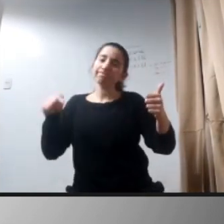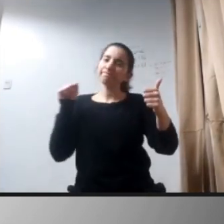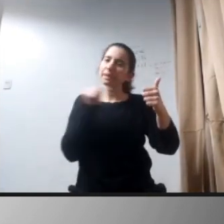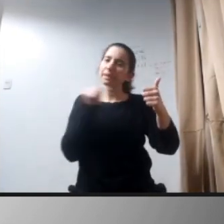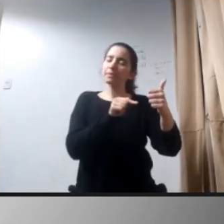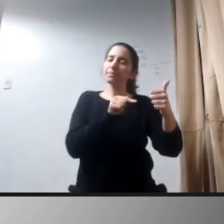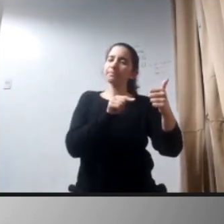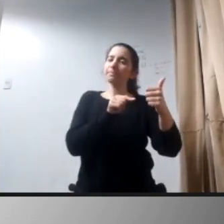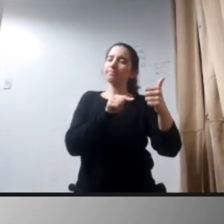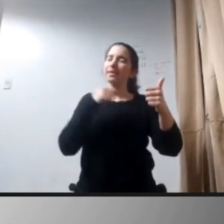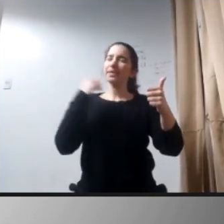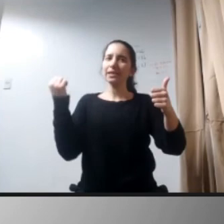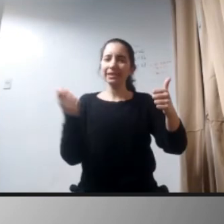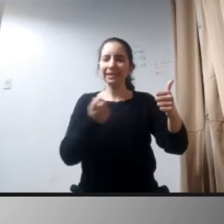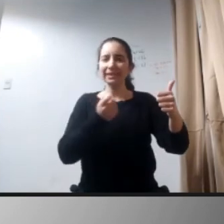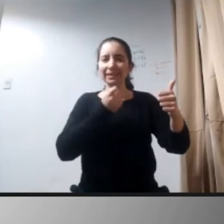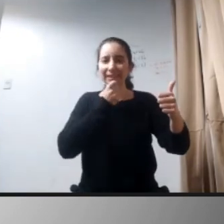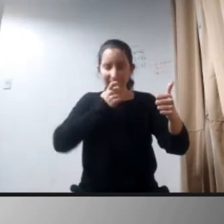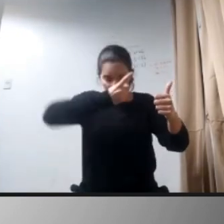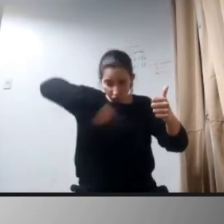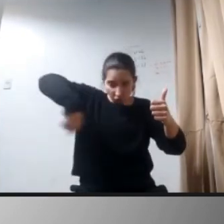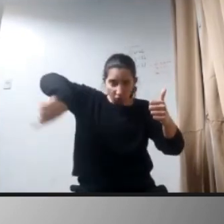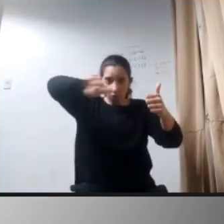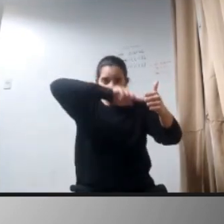Entonces, pienso que